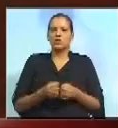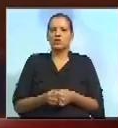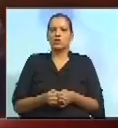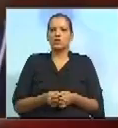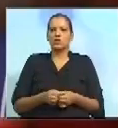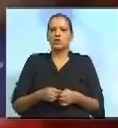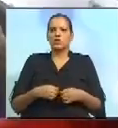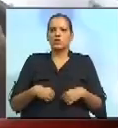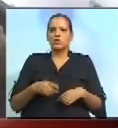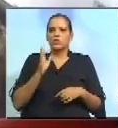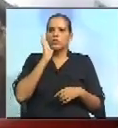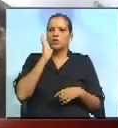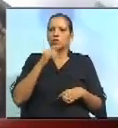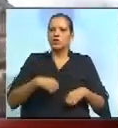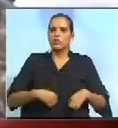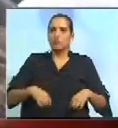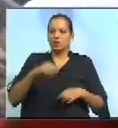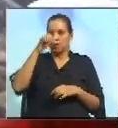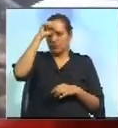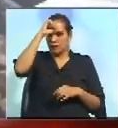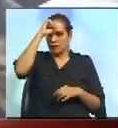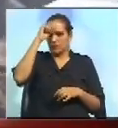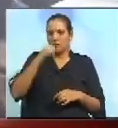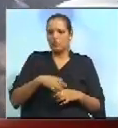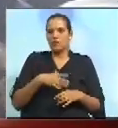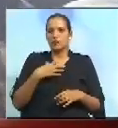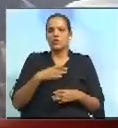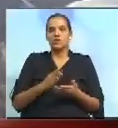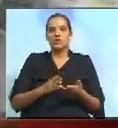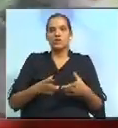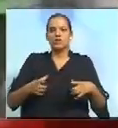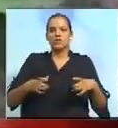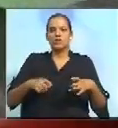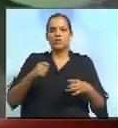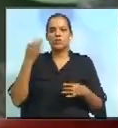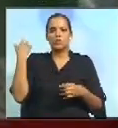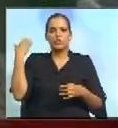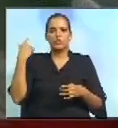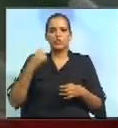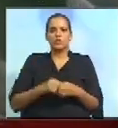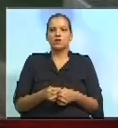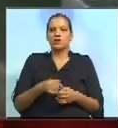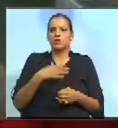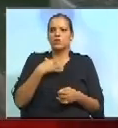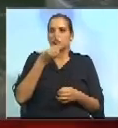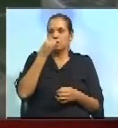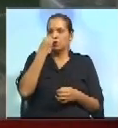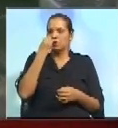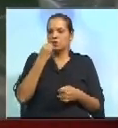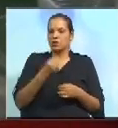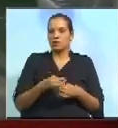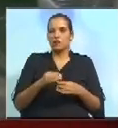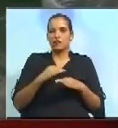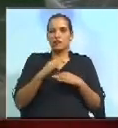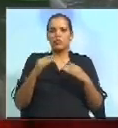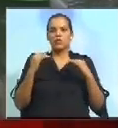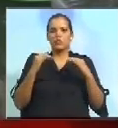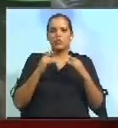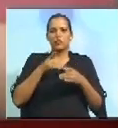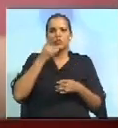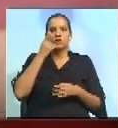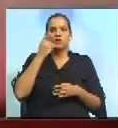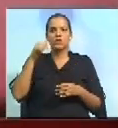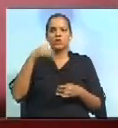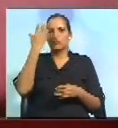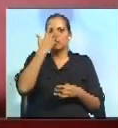Asimismo, tenemos que hablar de la rellena, un plato que de igual importancia a los anteriores es consumido generalmente al desayuno debido